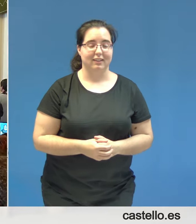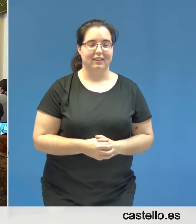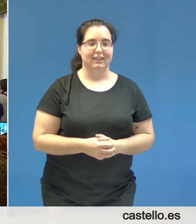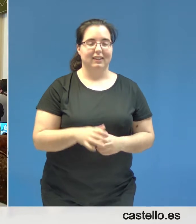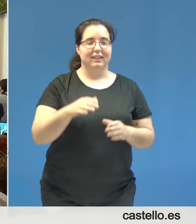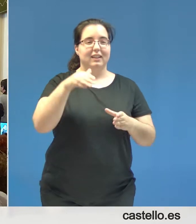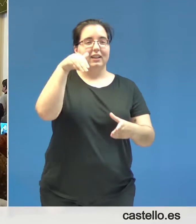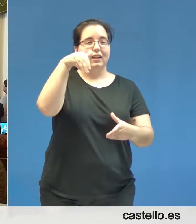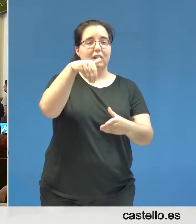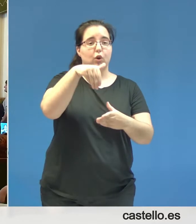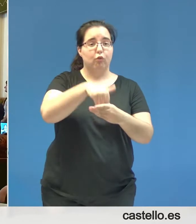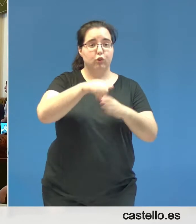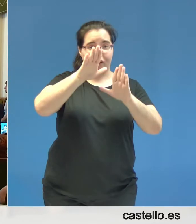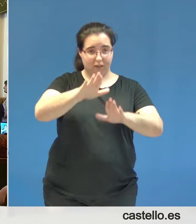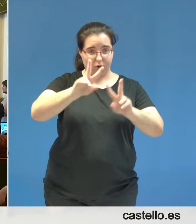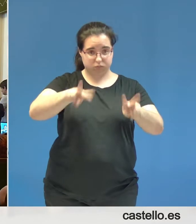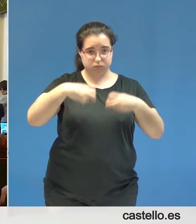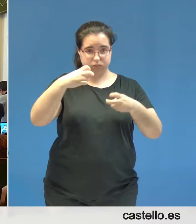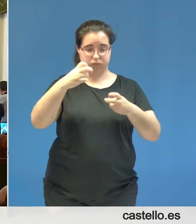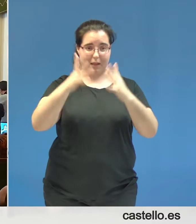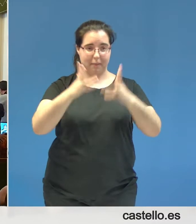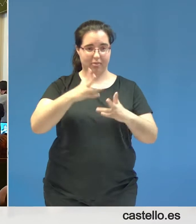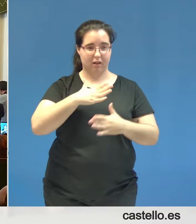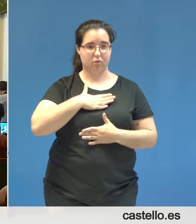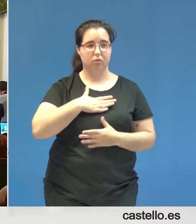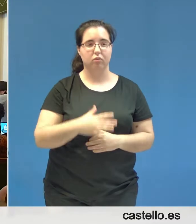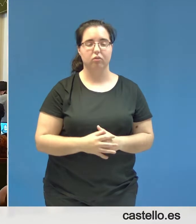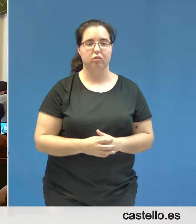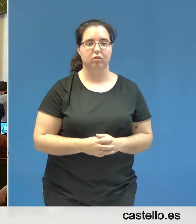¿Votos a favor de la rectificación del inventario?